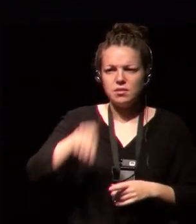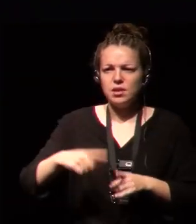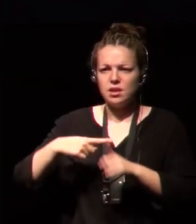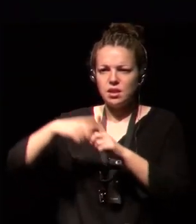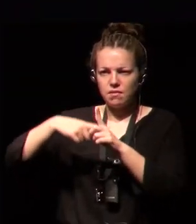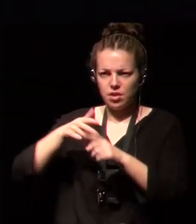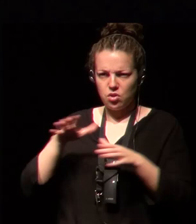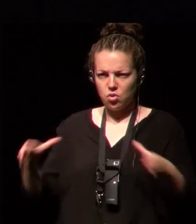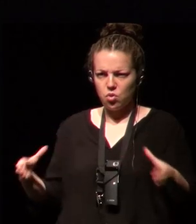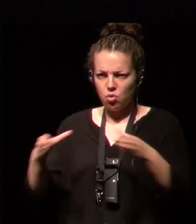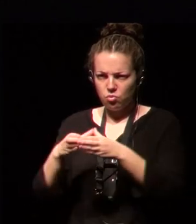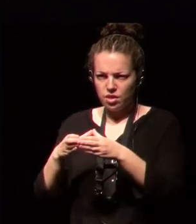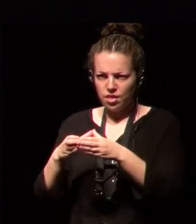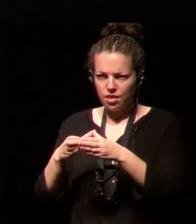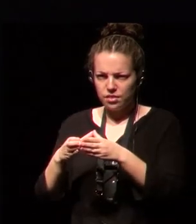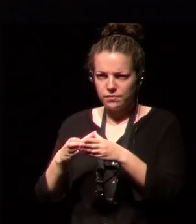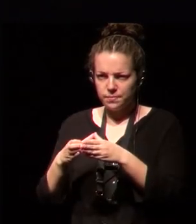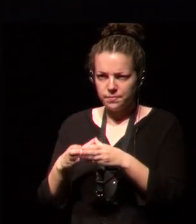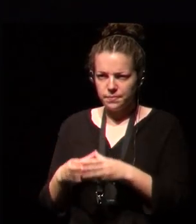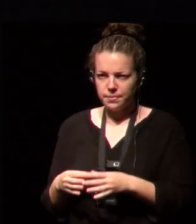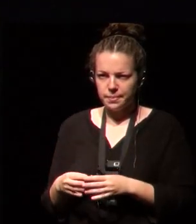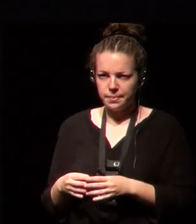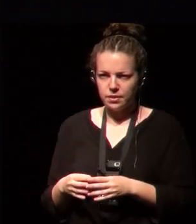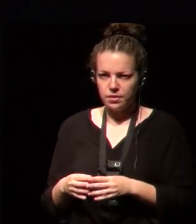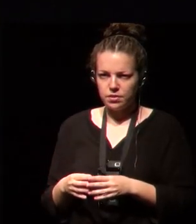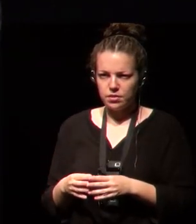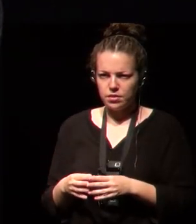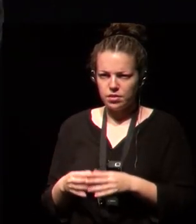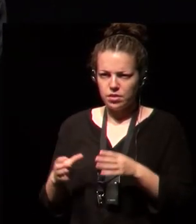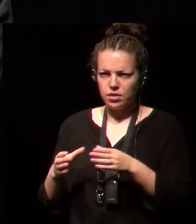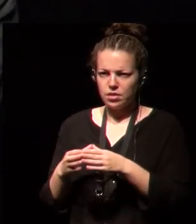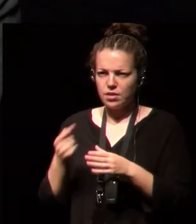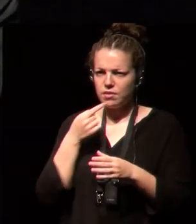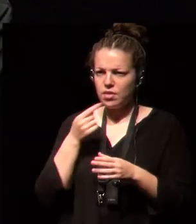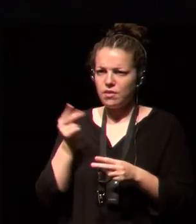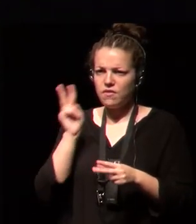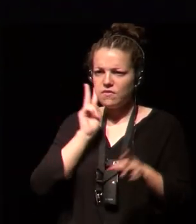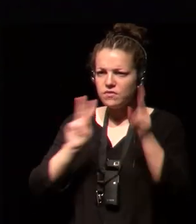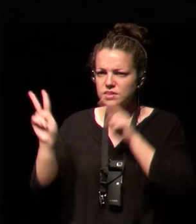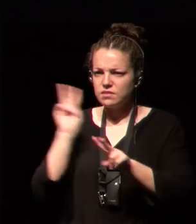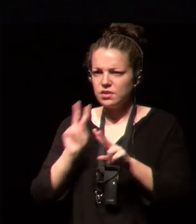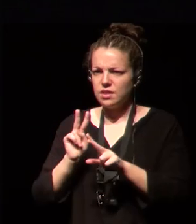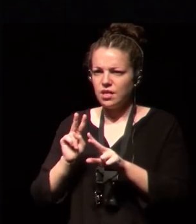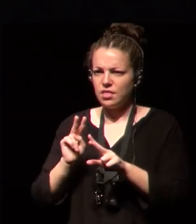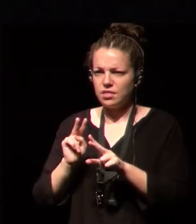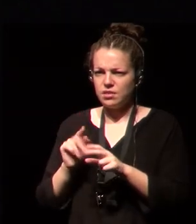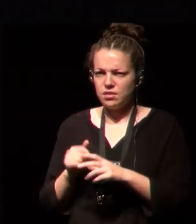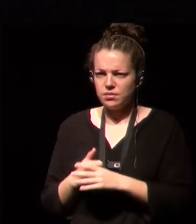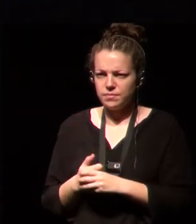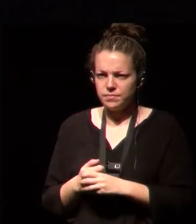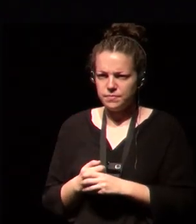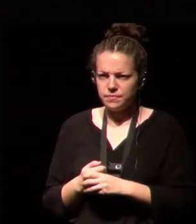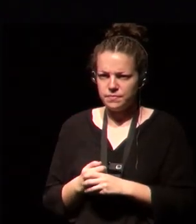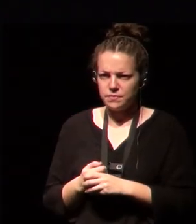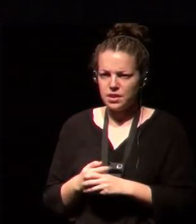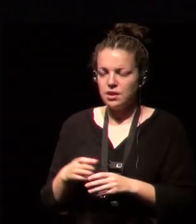sea, la accesibilidad universal sea también aquí en mi país llevada a cabo para